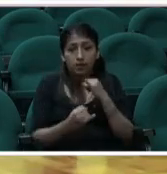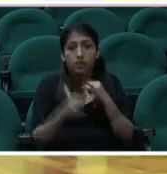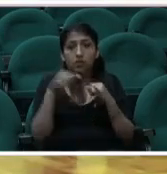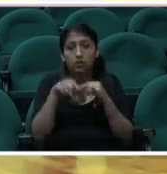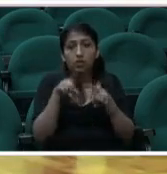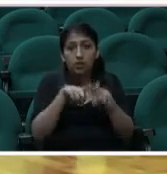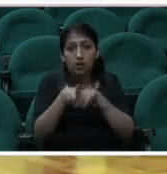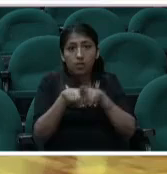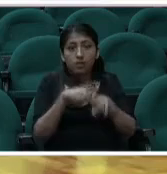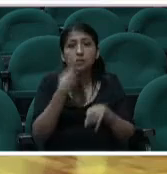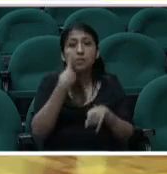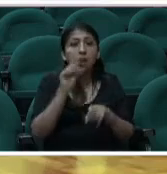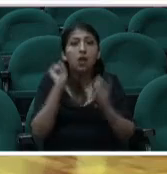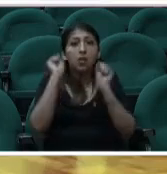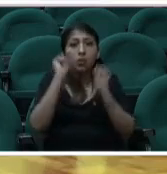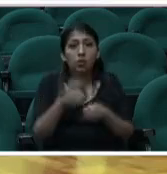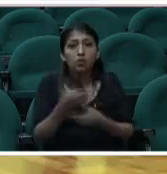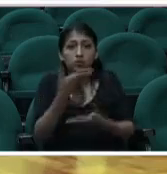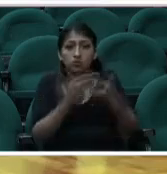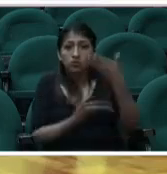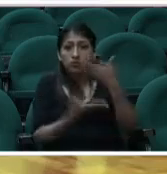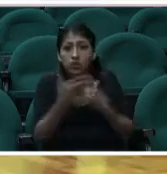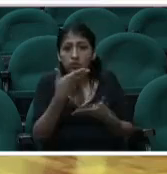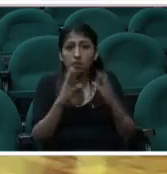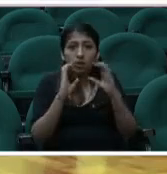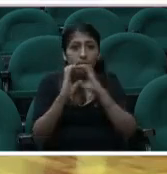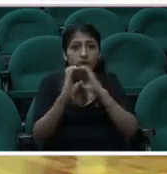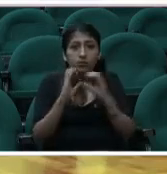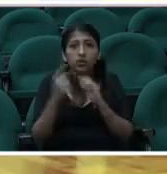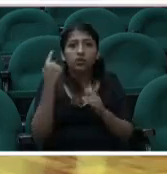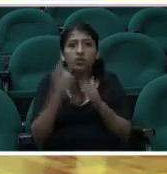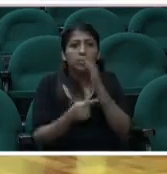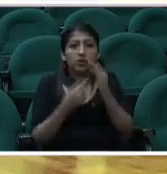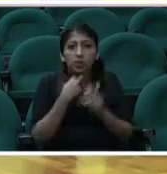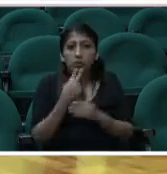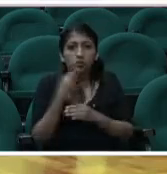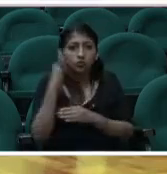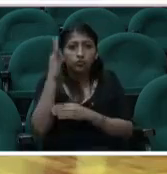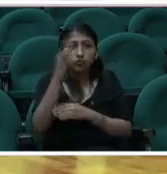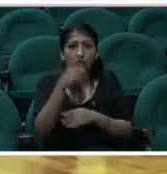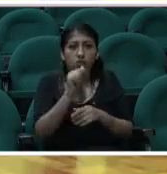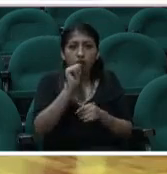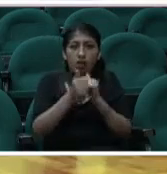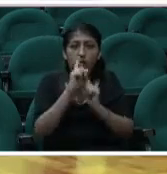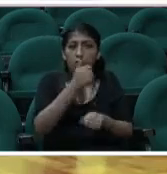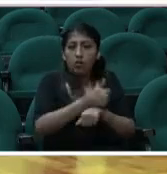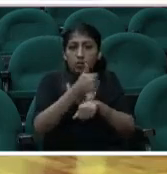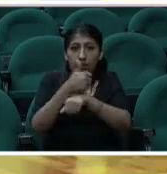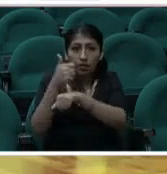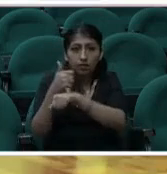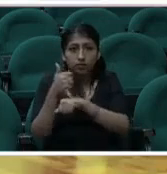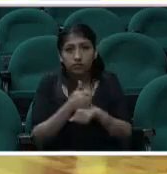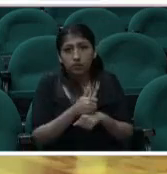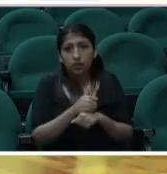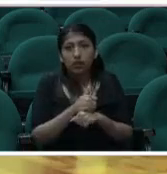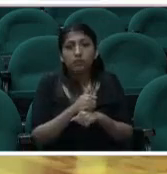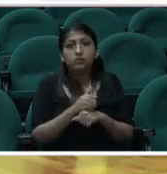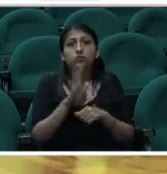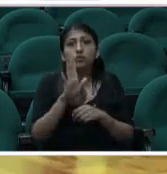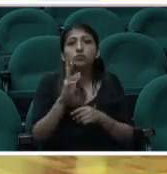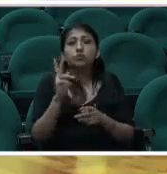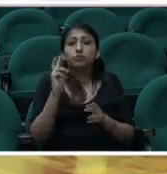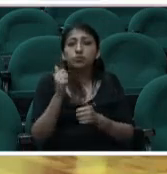estos debates han sido para poder socializar cada una de las propuestas de los señores candidatos y lógicamente no las